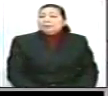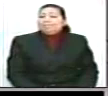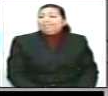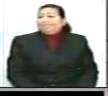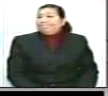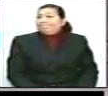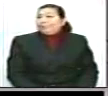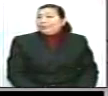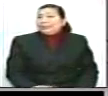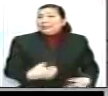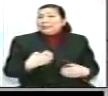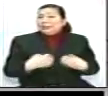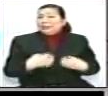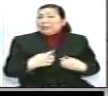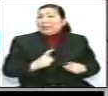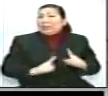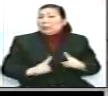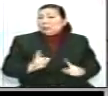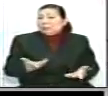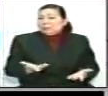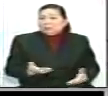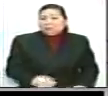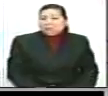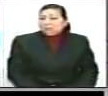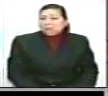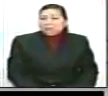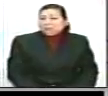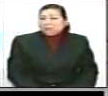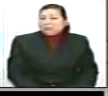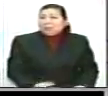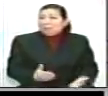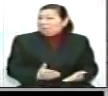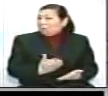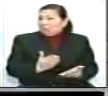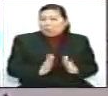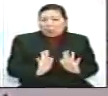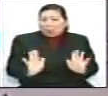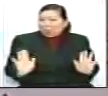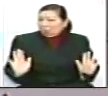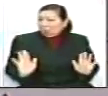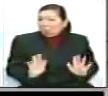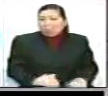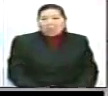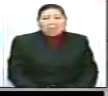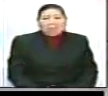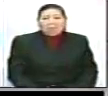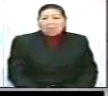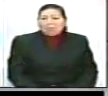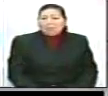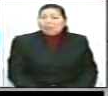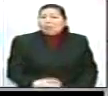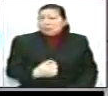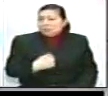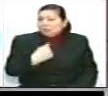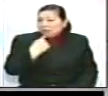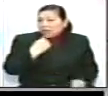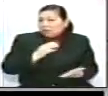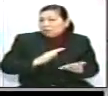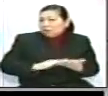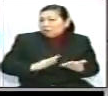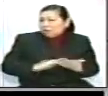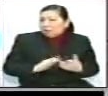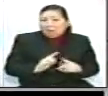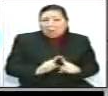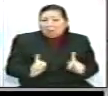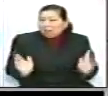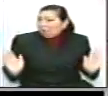perder los estribos, pero si hubiera suscitado una situación de ese tiempo, yo no tendría ningún inconveniente en reconocerlo y pedir las disculpas del